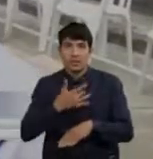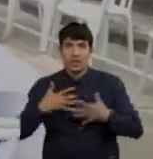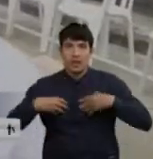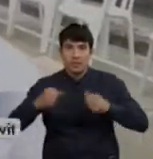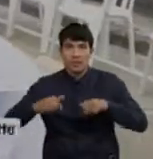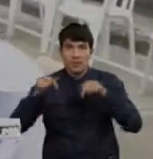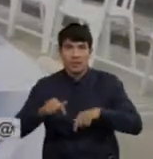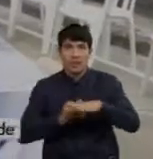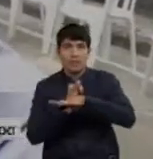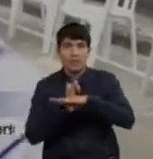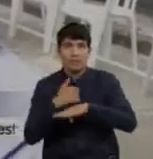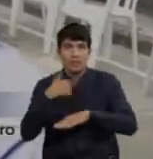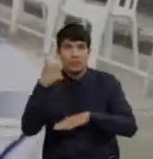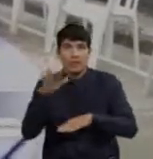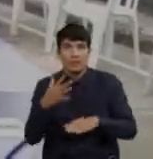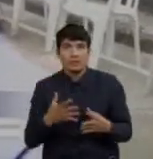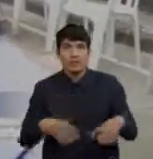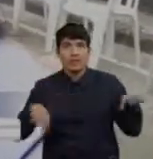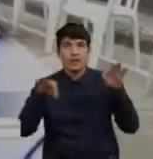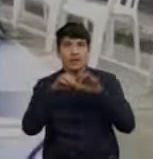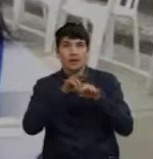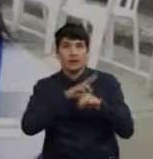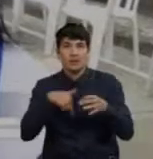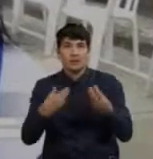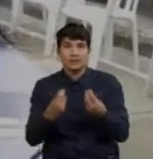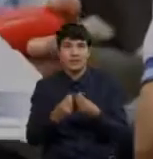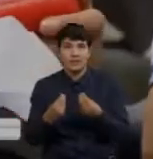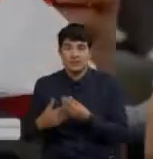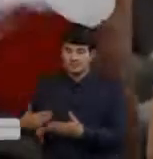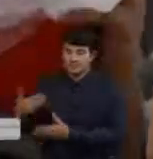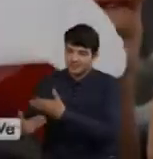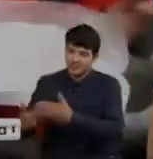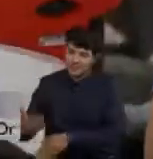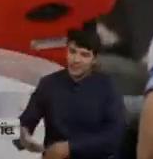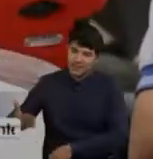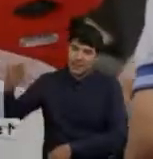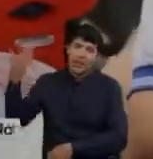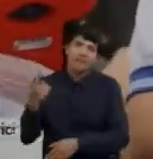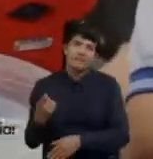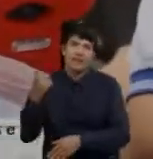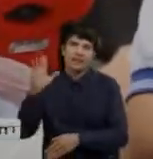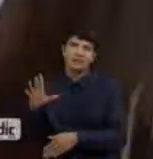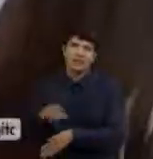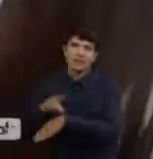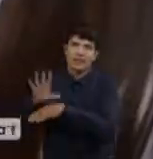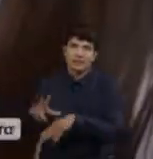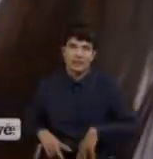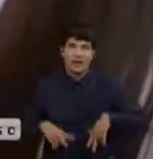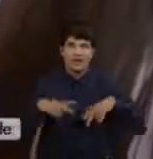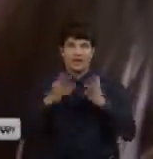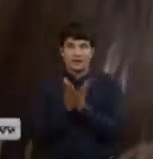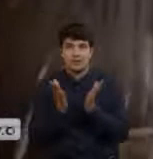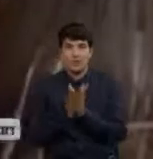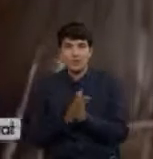por la institución me parece que es muy importante para nuestros compañeros que vienen pues desde transición y que todavía les queda mucha vida estudiantil